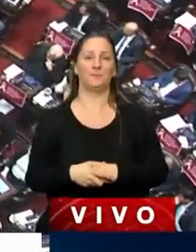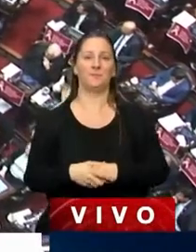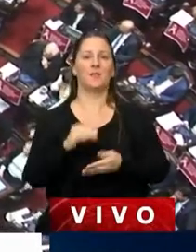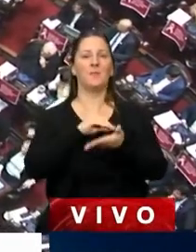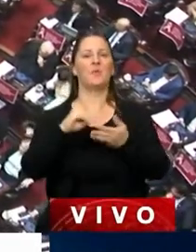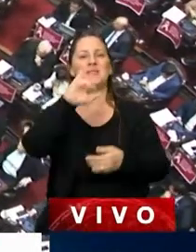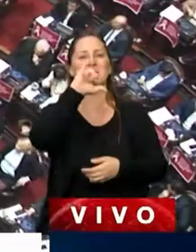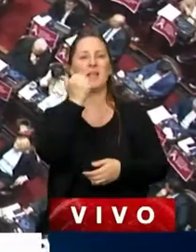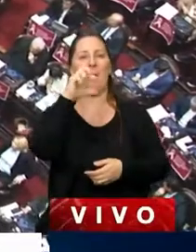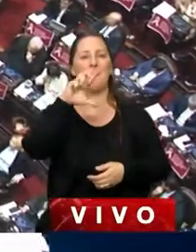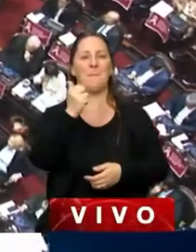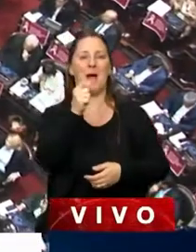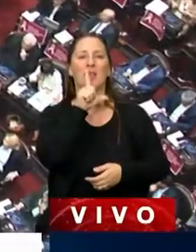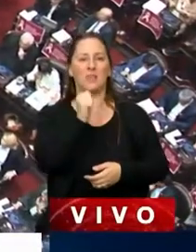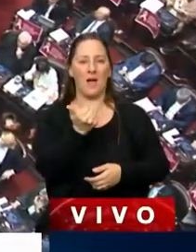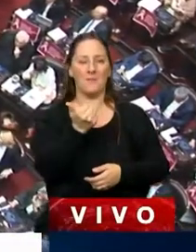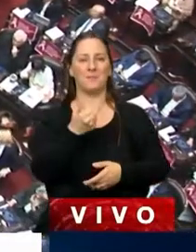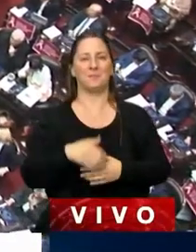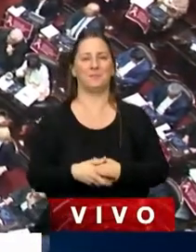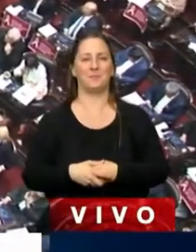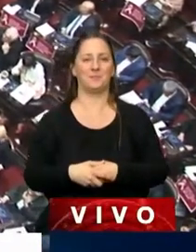Diputado Zapata.